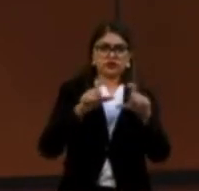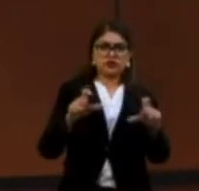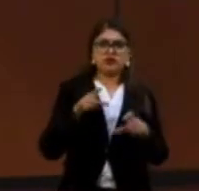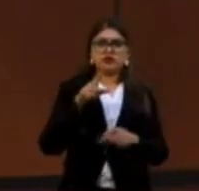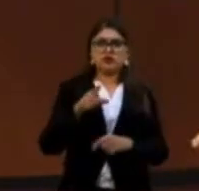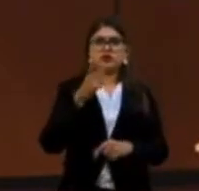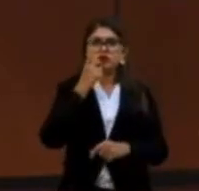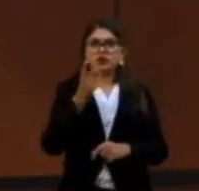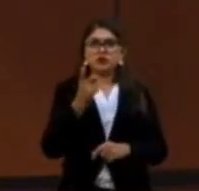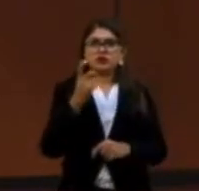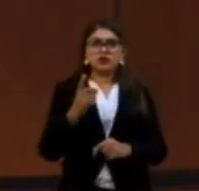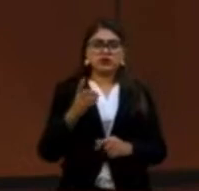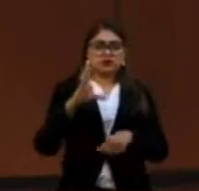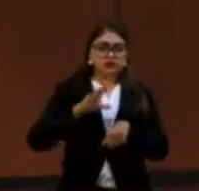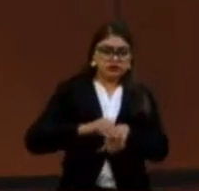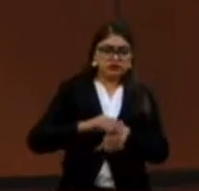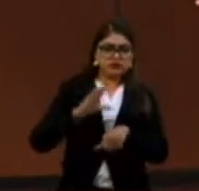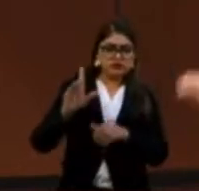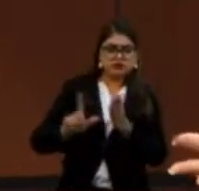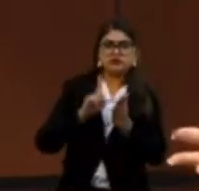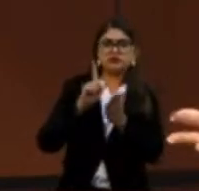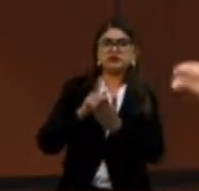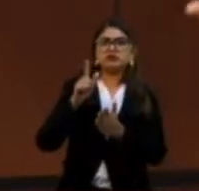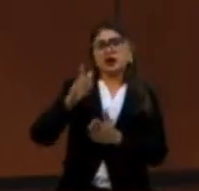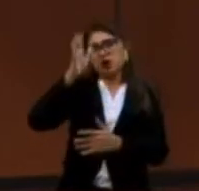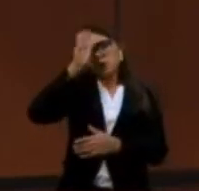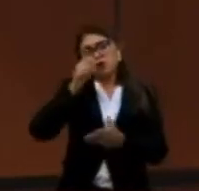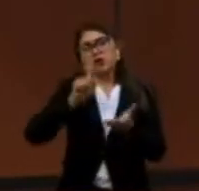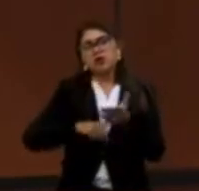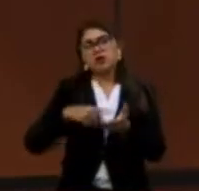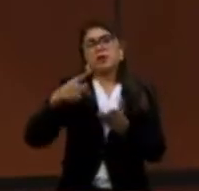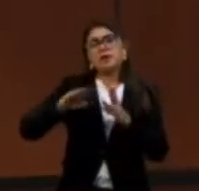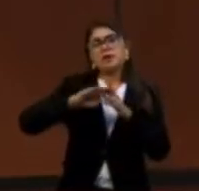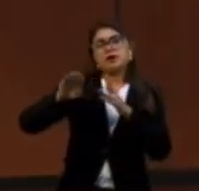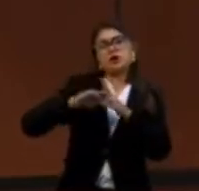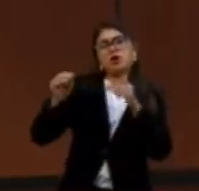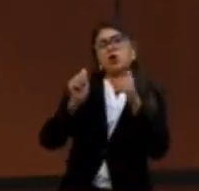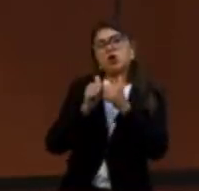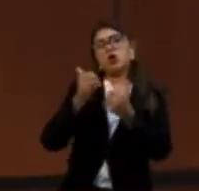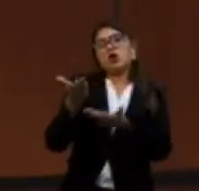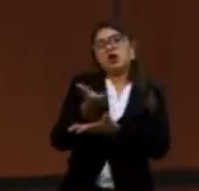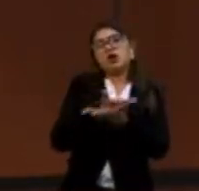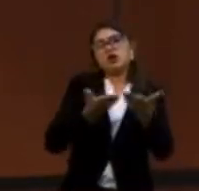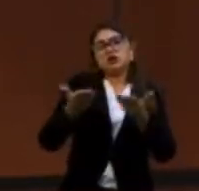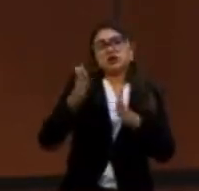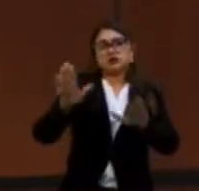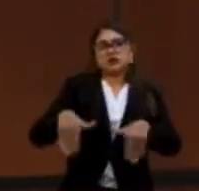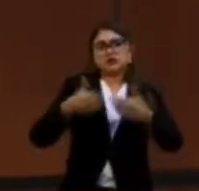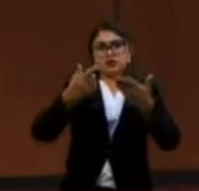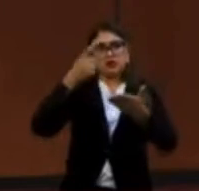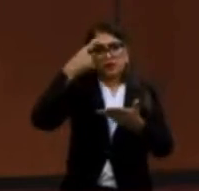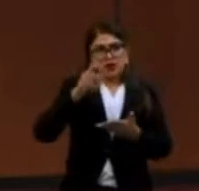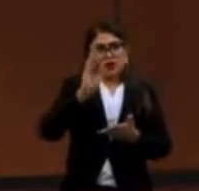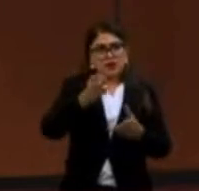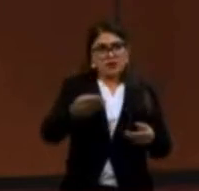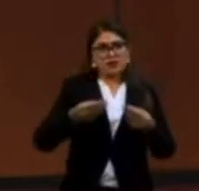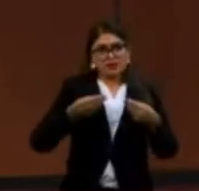donde legalizan los acuerdos que pueda hacer migración con relaciones exteriores para la recepción